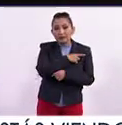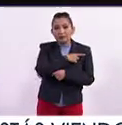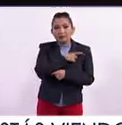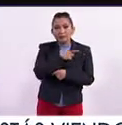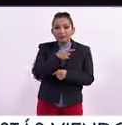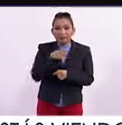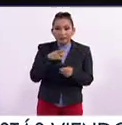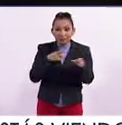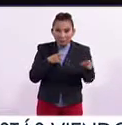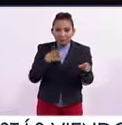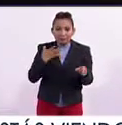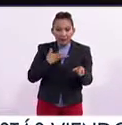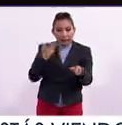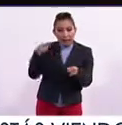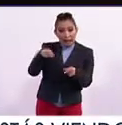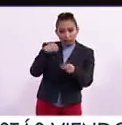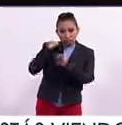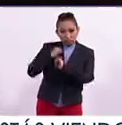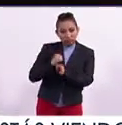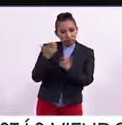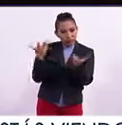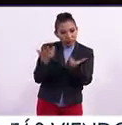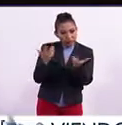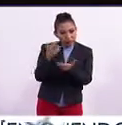revisar que todos